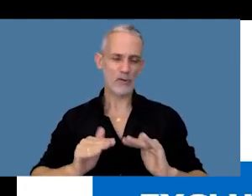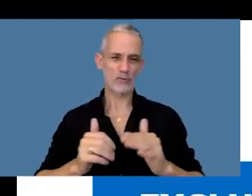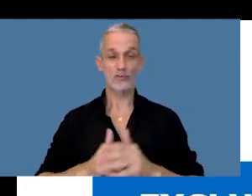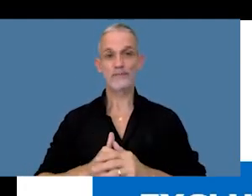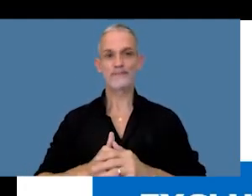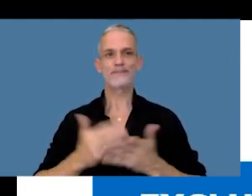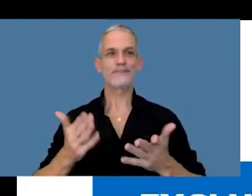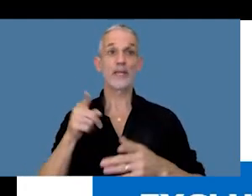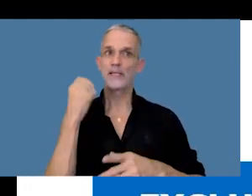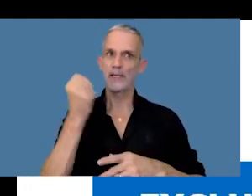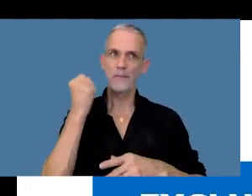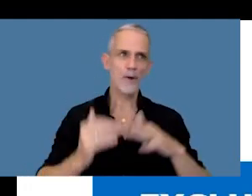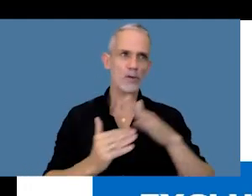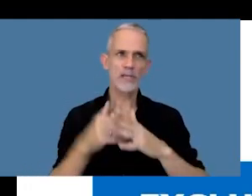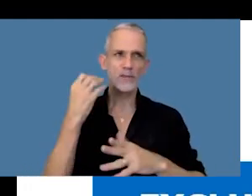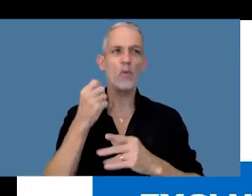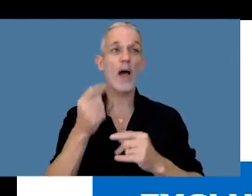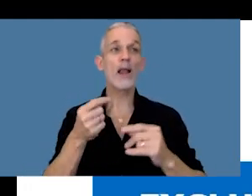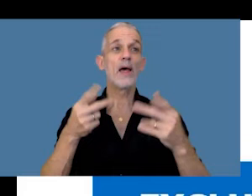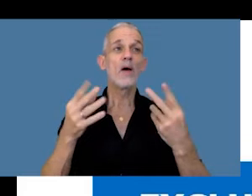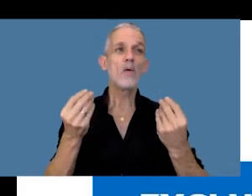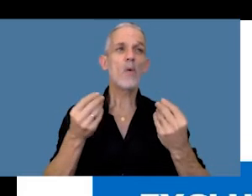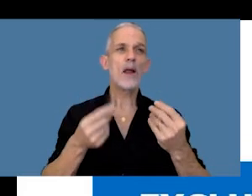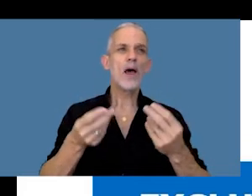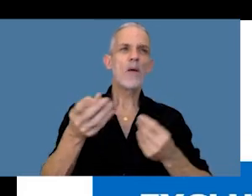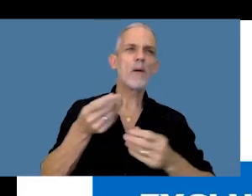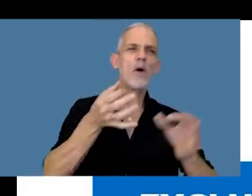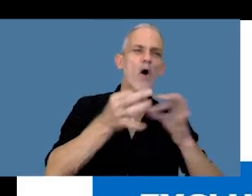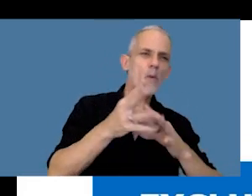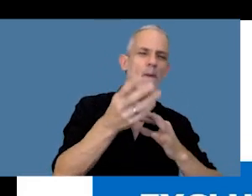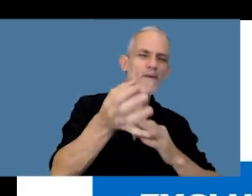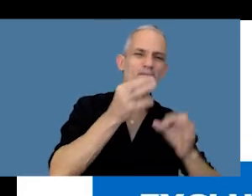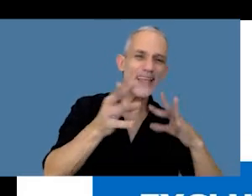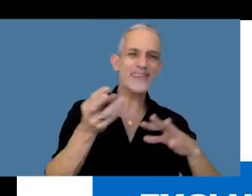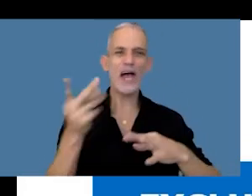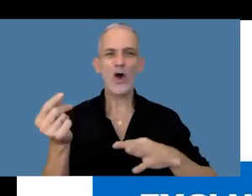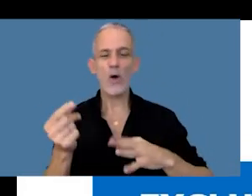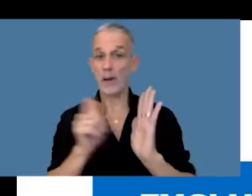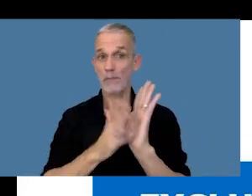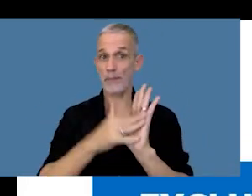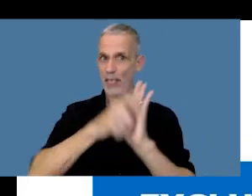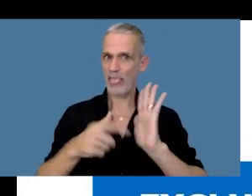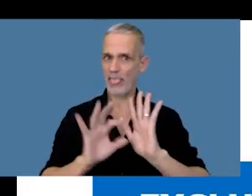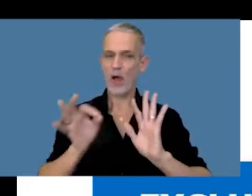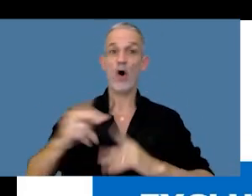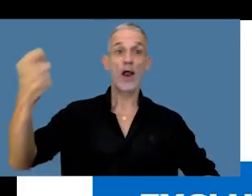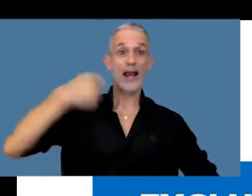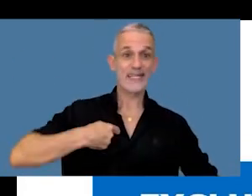Esta es fundamental, es clave. Las operaciones de compras y o ventas no es solo no emitir, sino tampoco